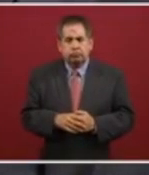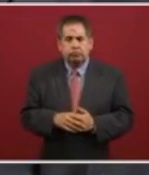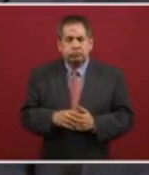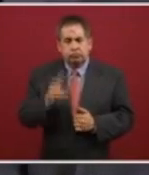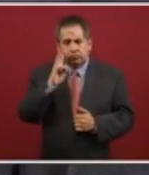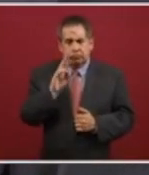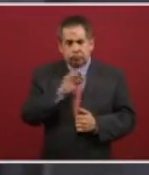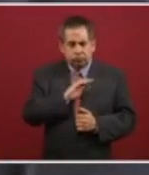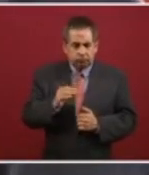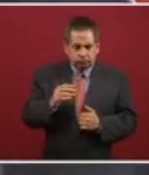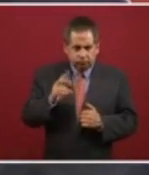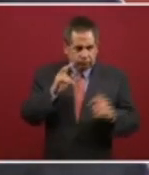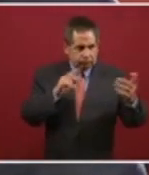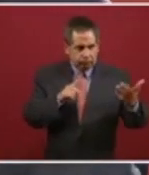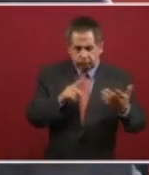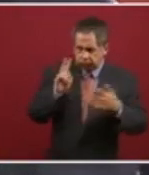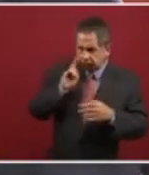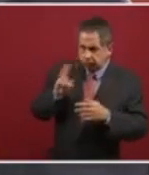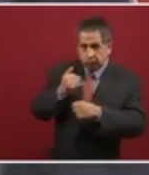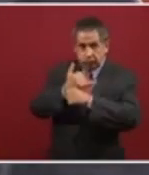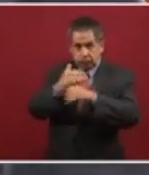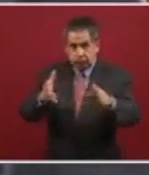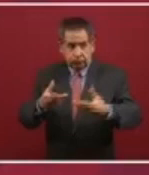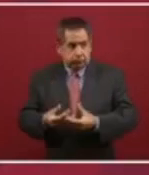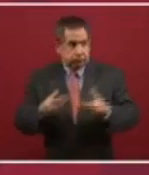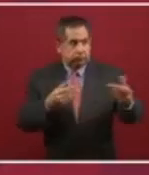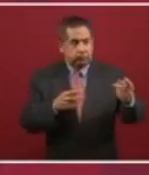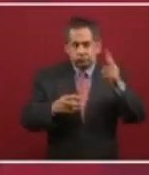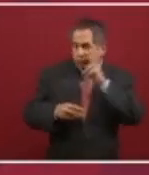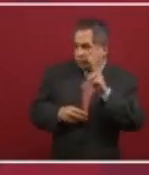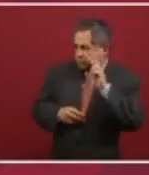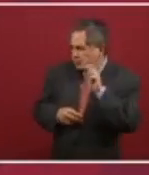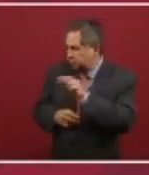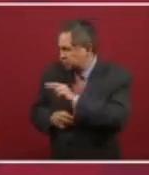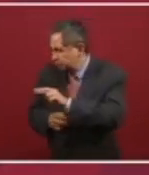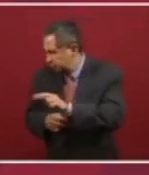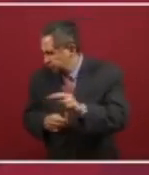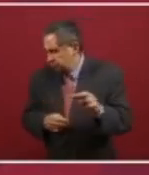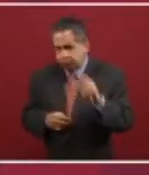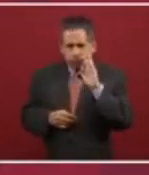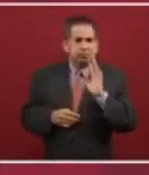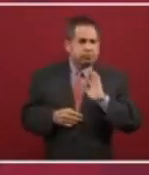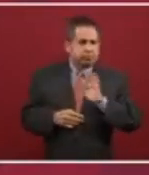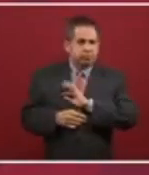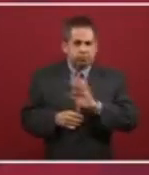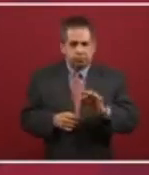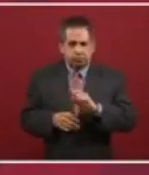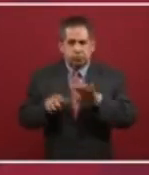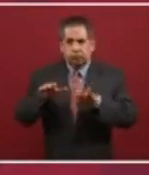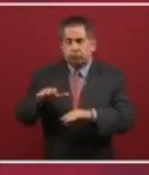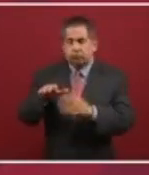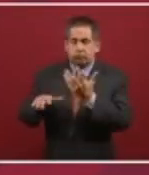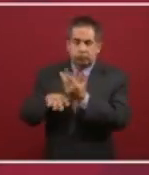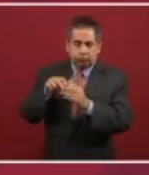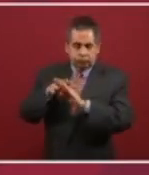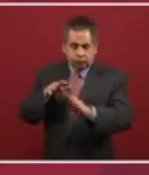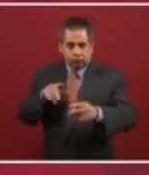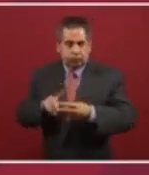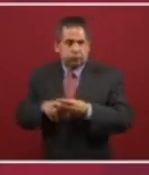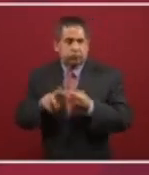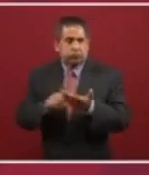puedan cotejar los informes en materia de migración, en materia